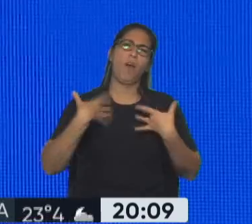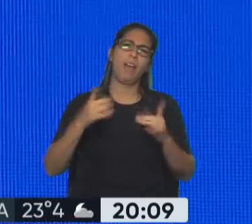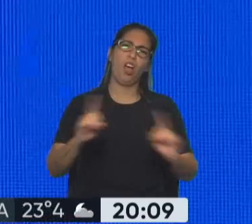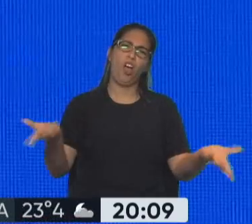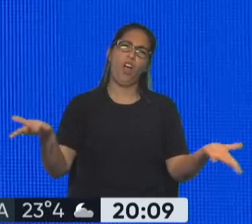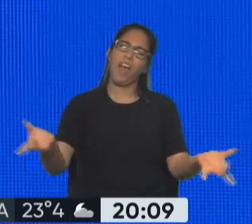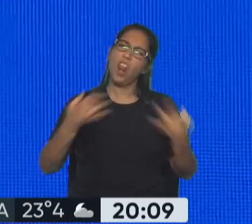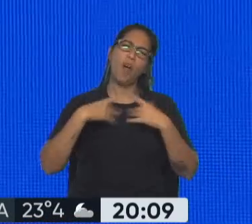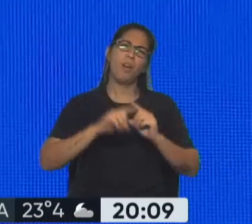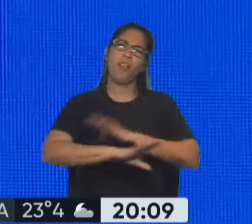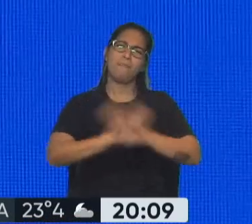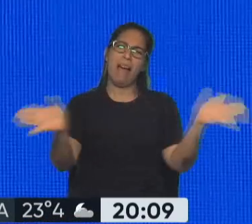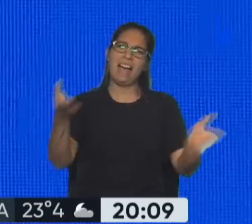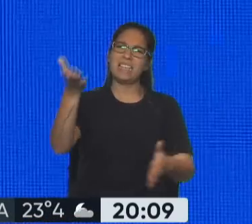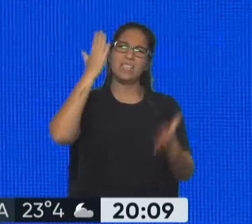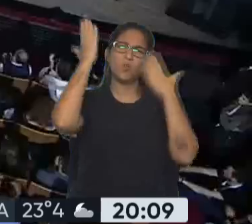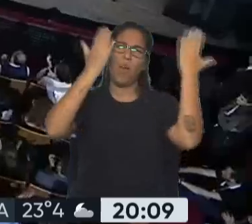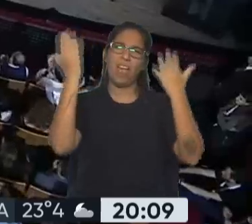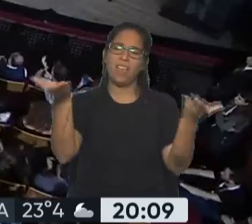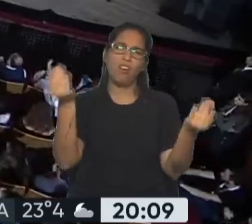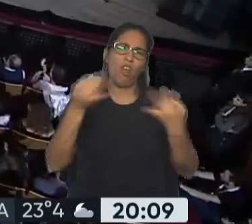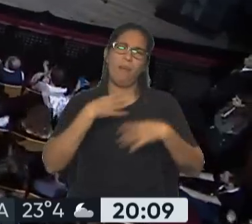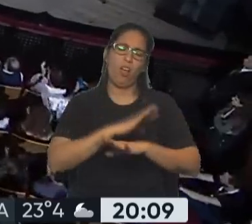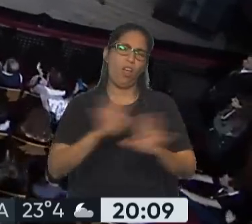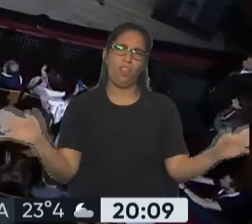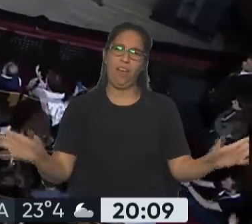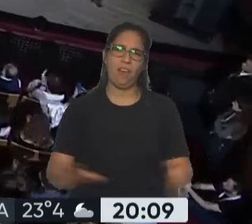jodan más con esas fantasías.